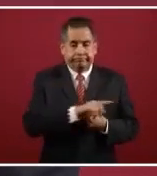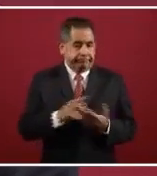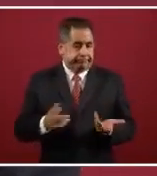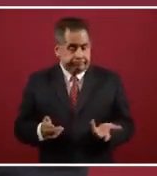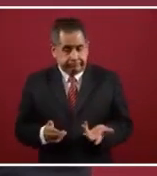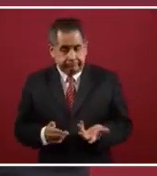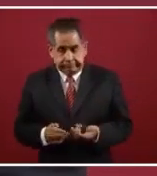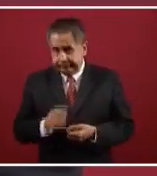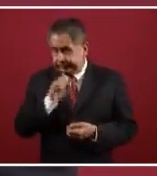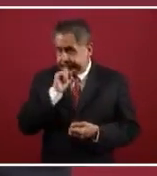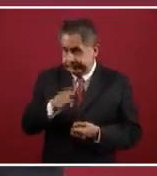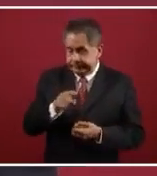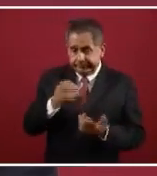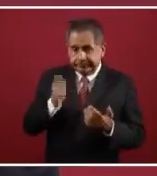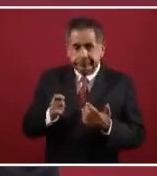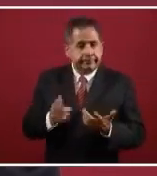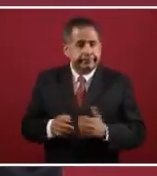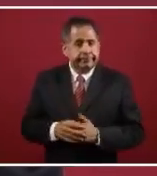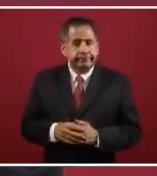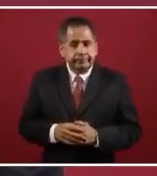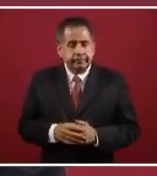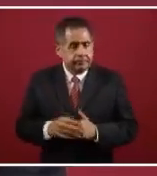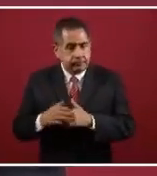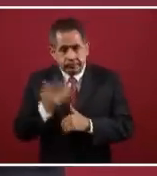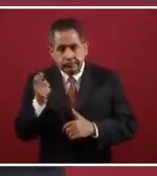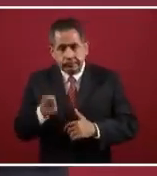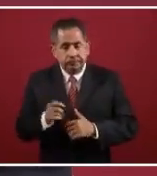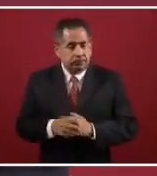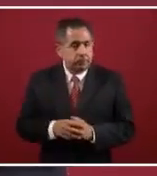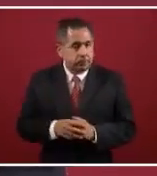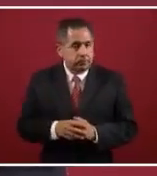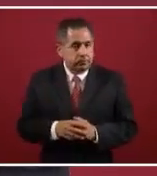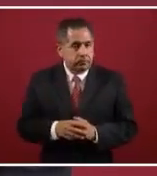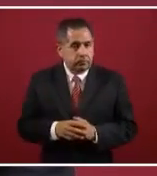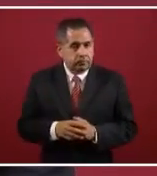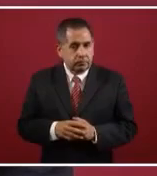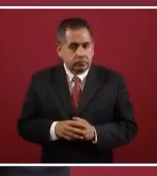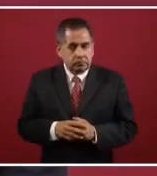aporta mucho porque se está